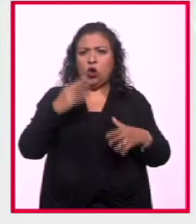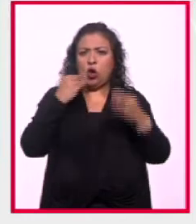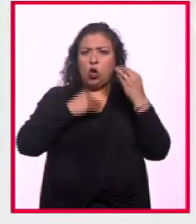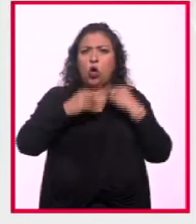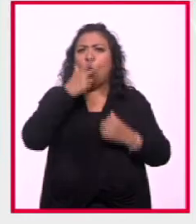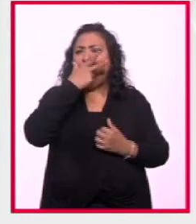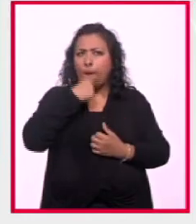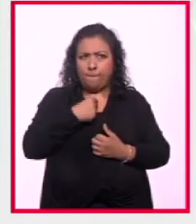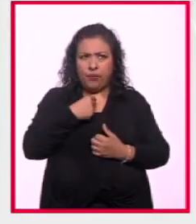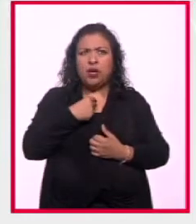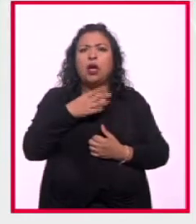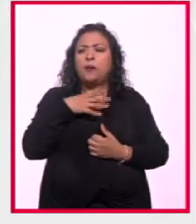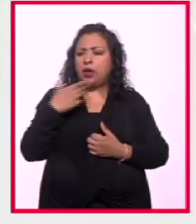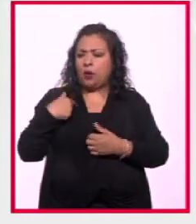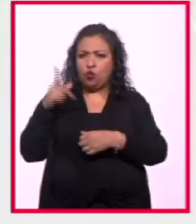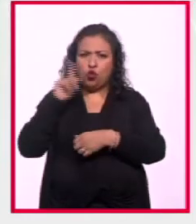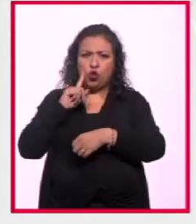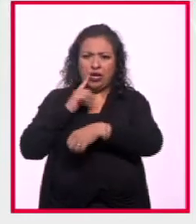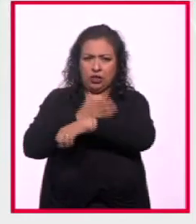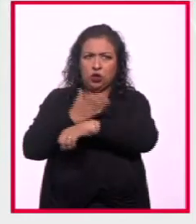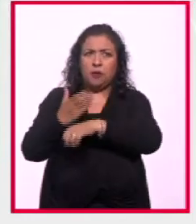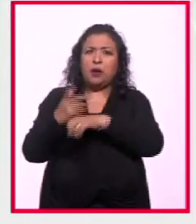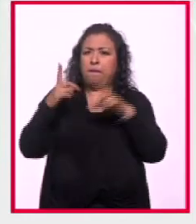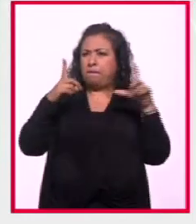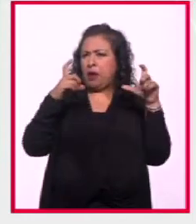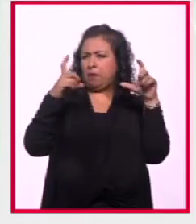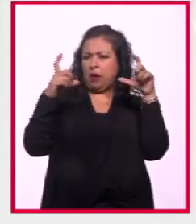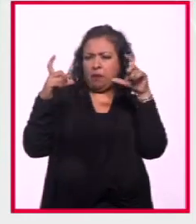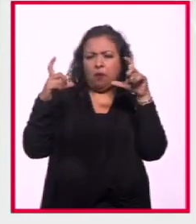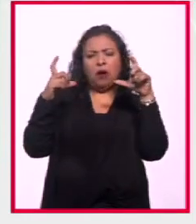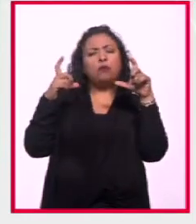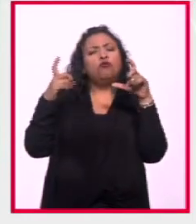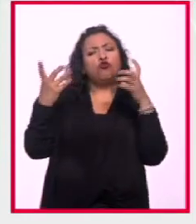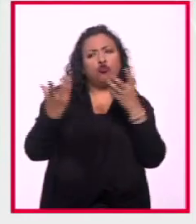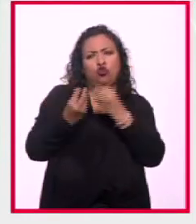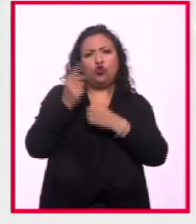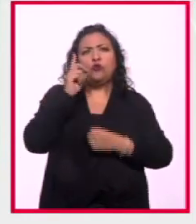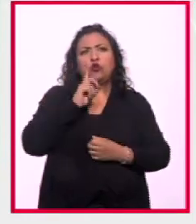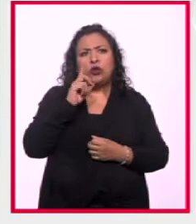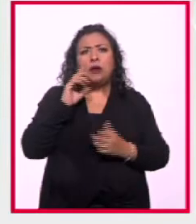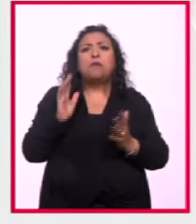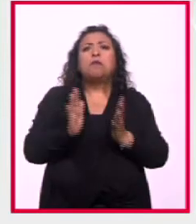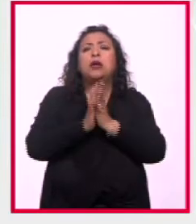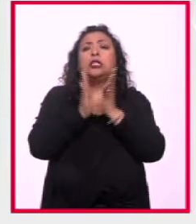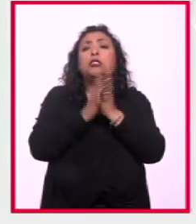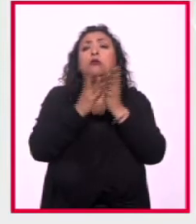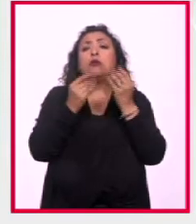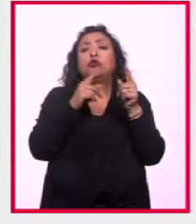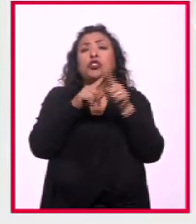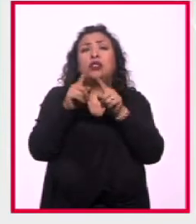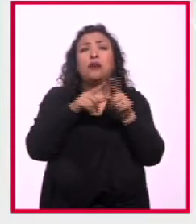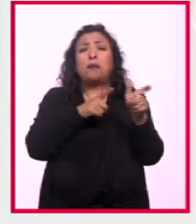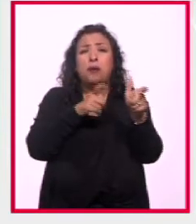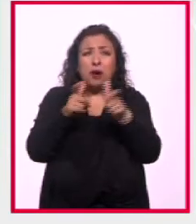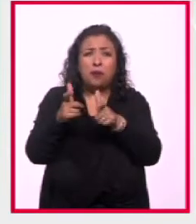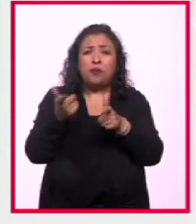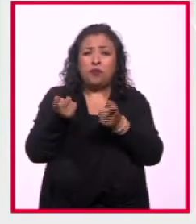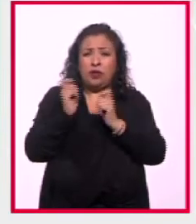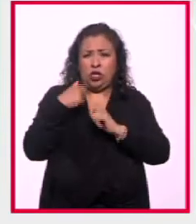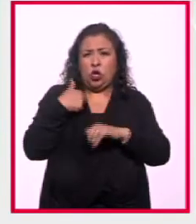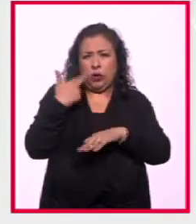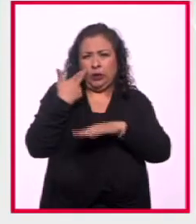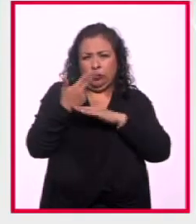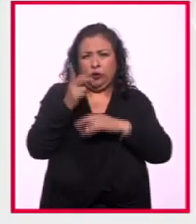tenía a sus compañeras se fotografiaba con ellas participó en muchas batallas tuvo mando de tropa